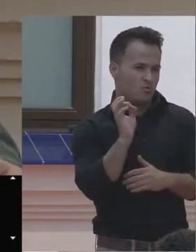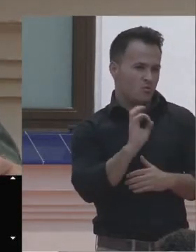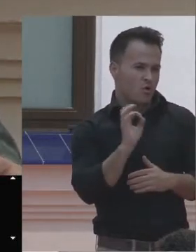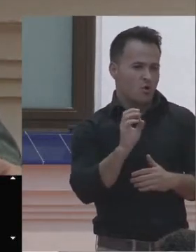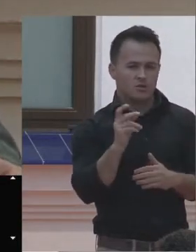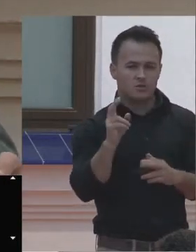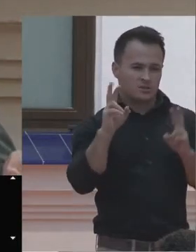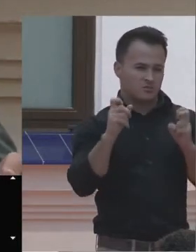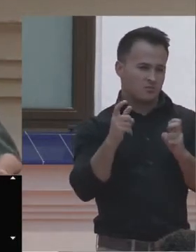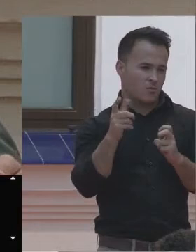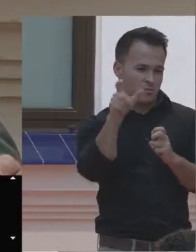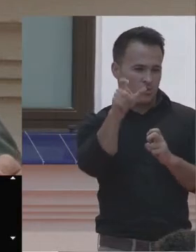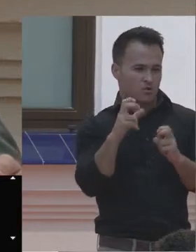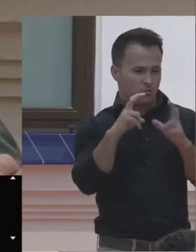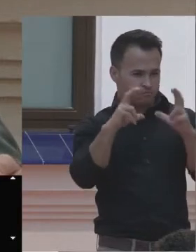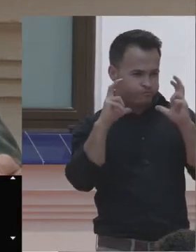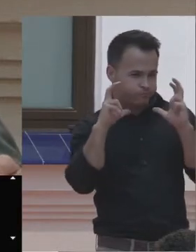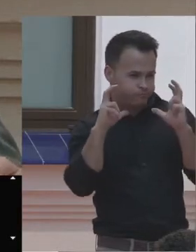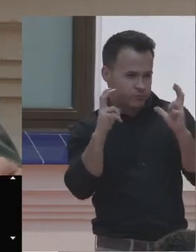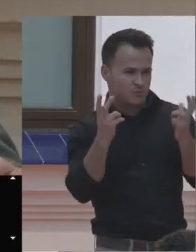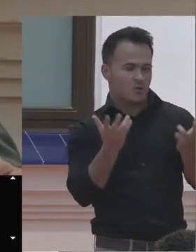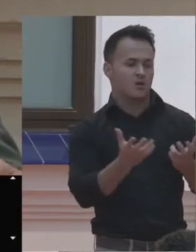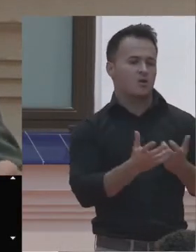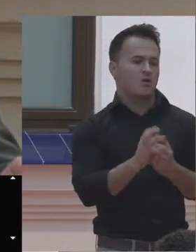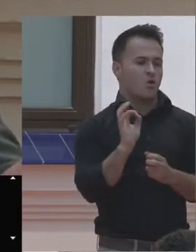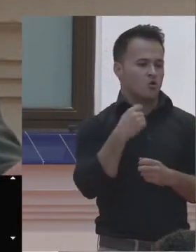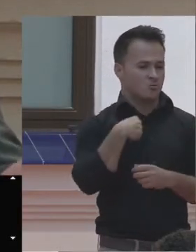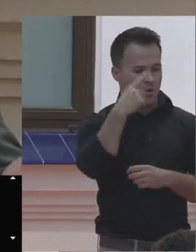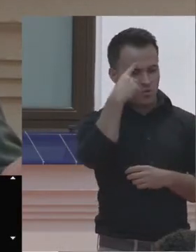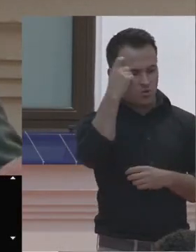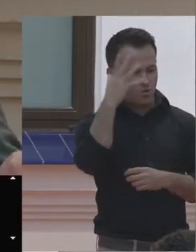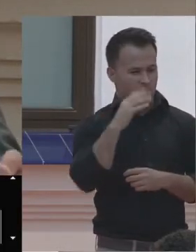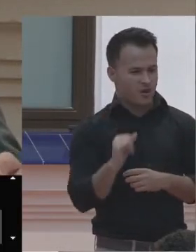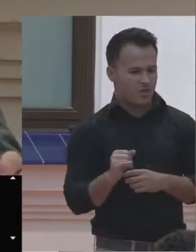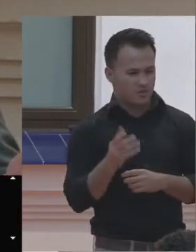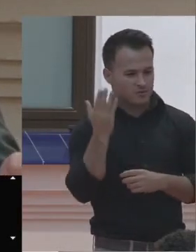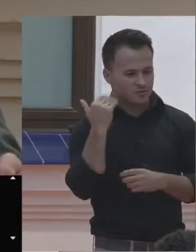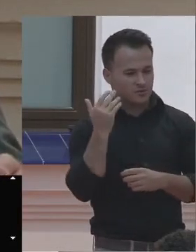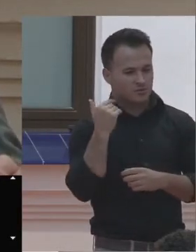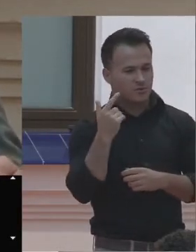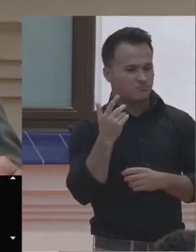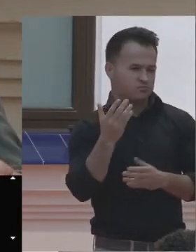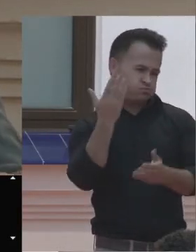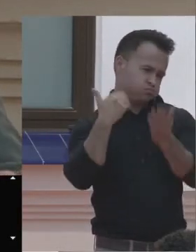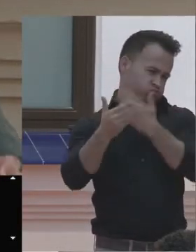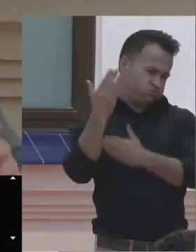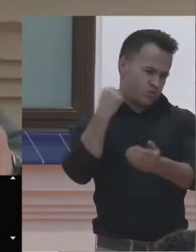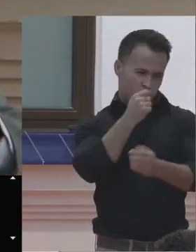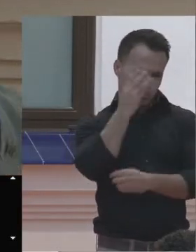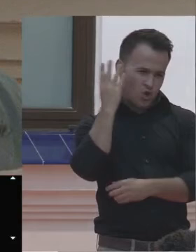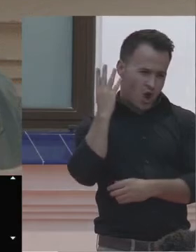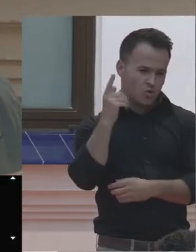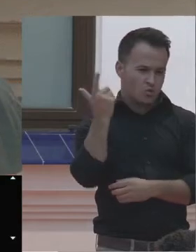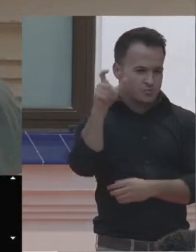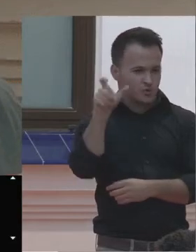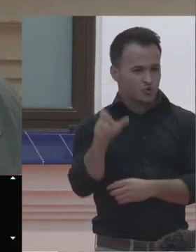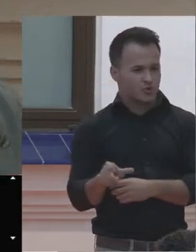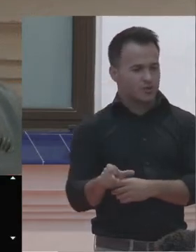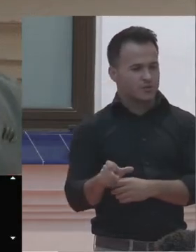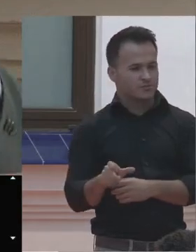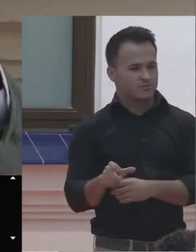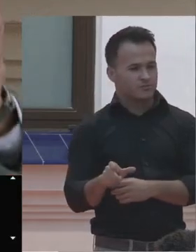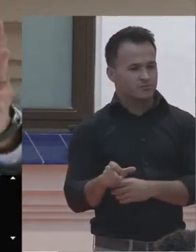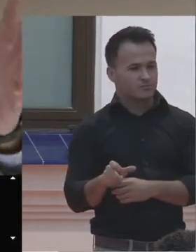obesidad mórbica, o recuerdo una vez estando en Polonia, en Varsovia, hace muchos años, ver una persona